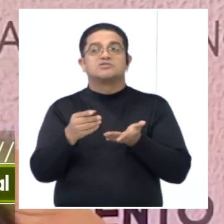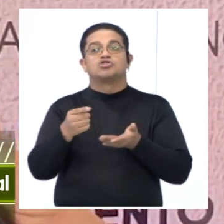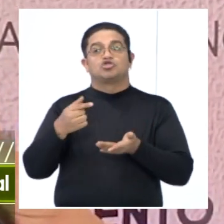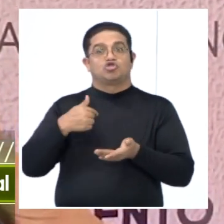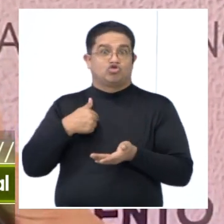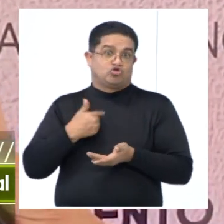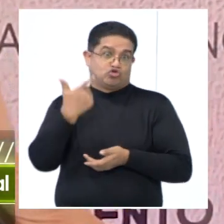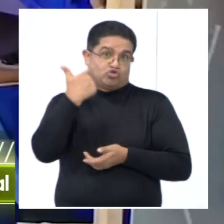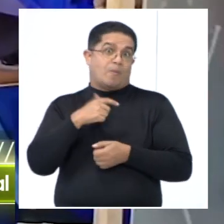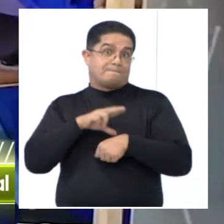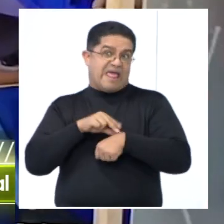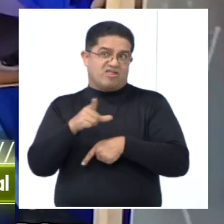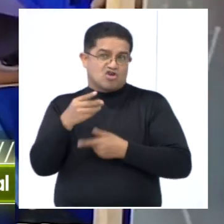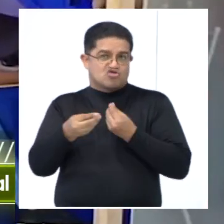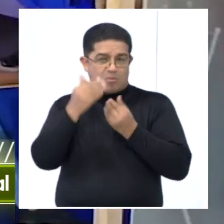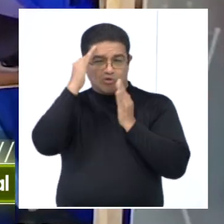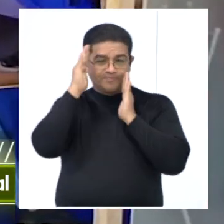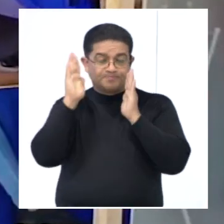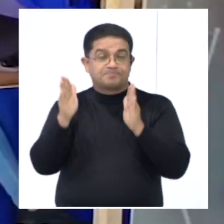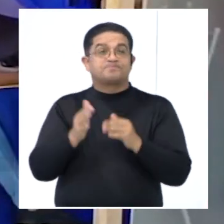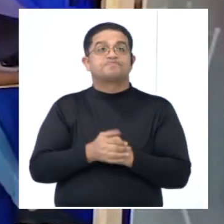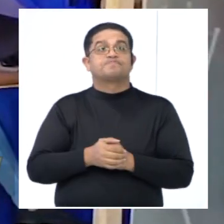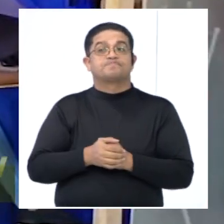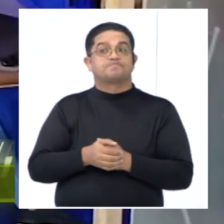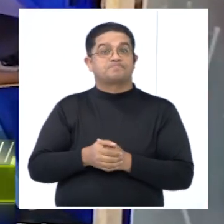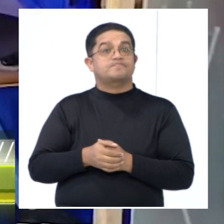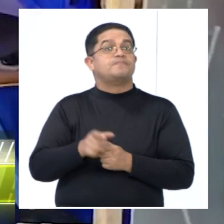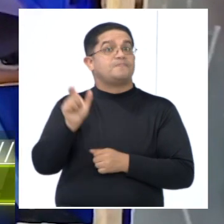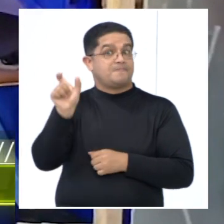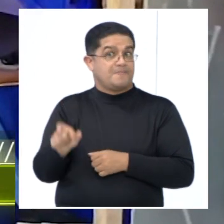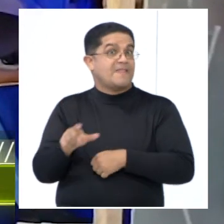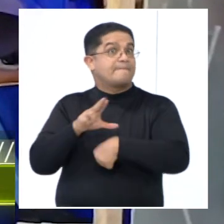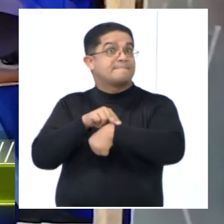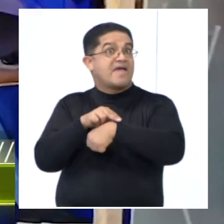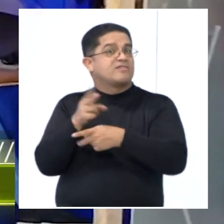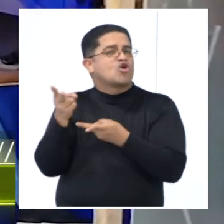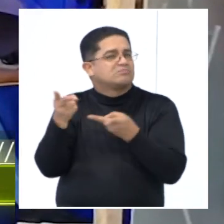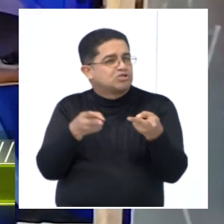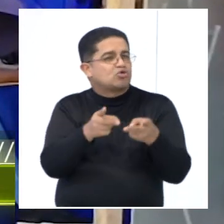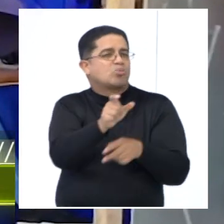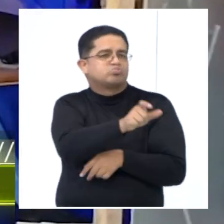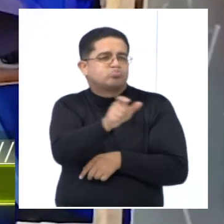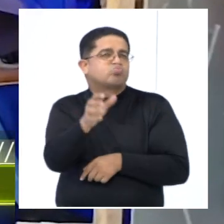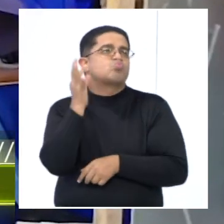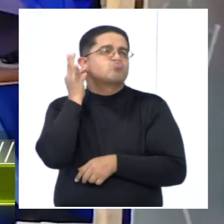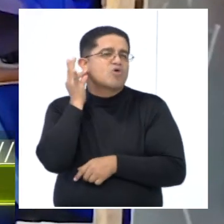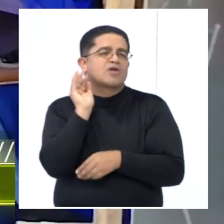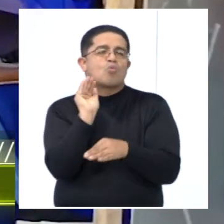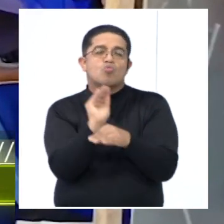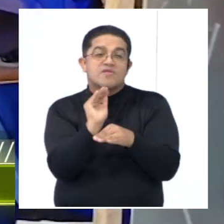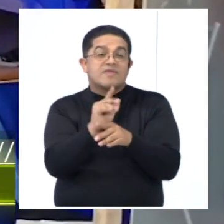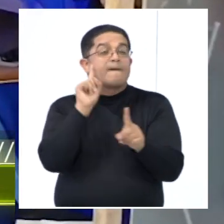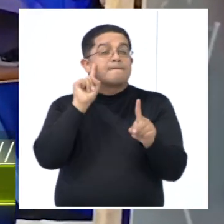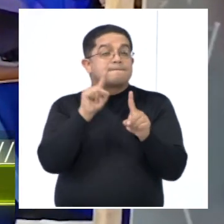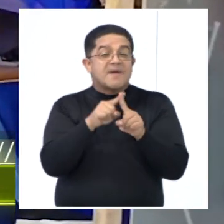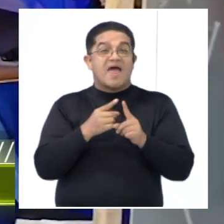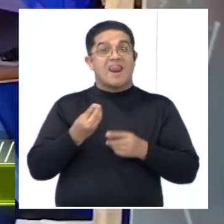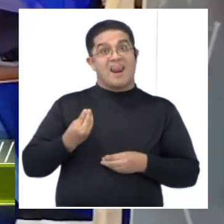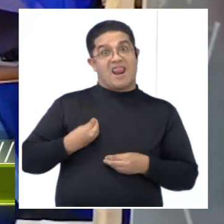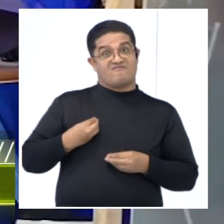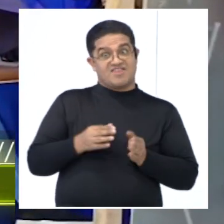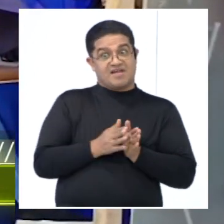como especialistas. La ginecostetra invitó a las mujeres a cuidarse desde el embarazo para prolongar la vida de los